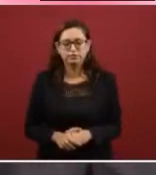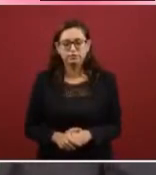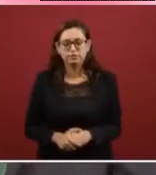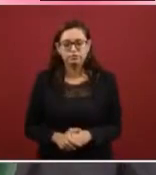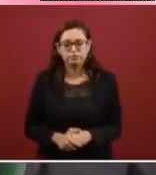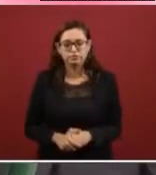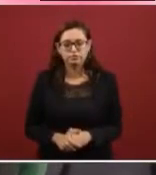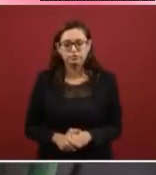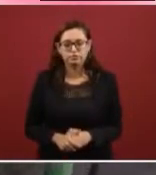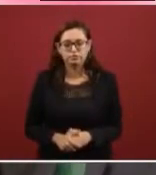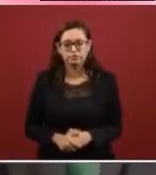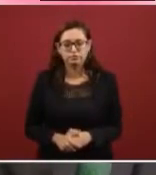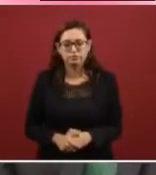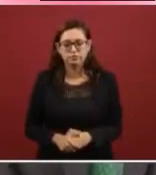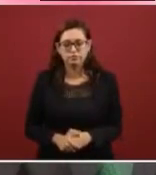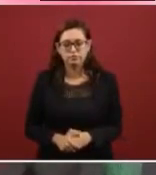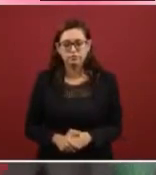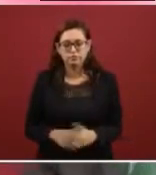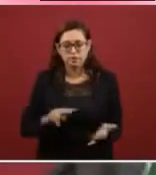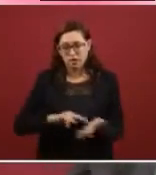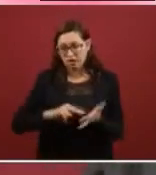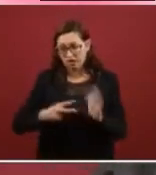Also, now they're asking regarding the road.